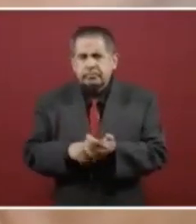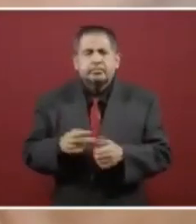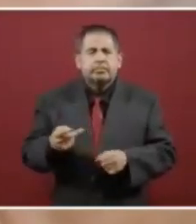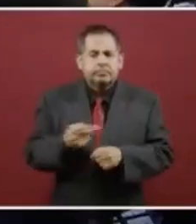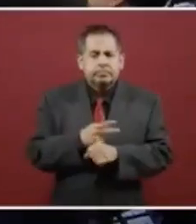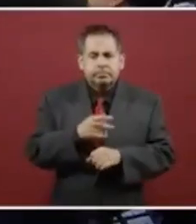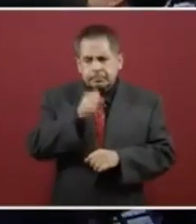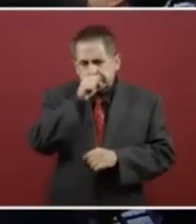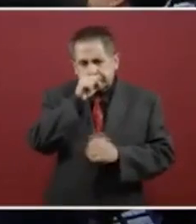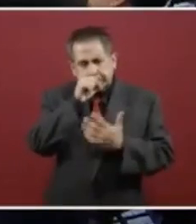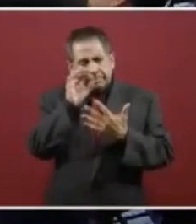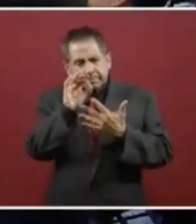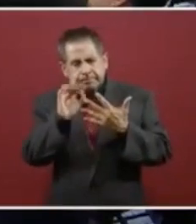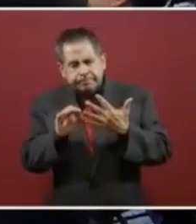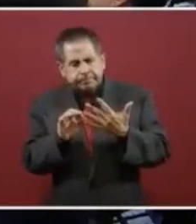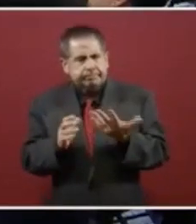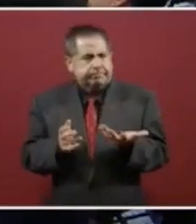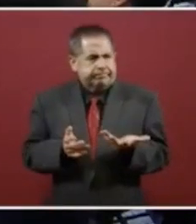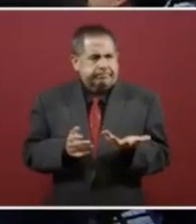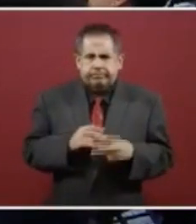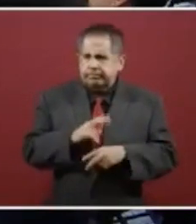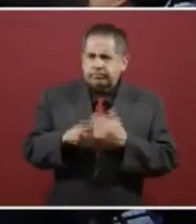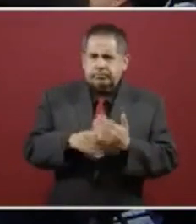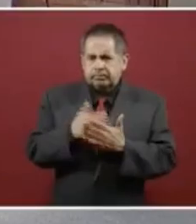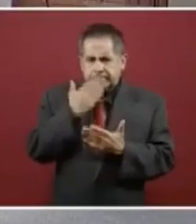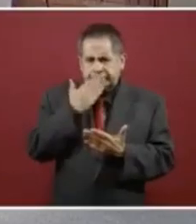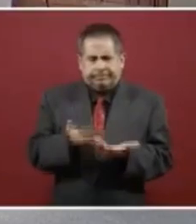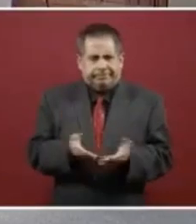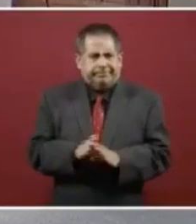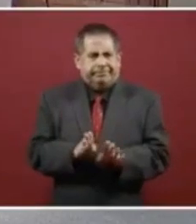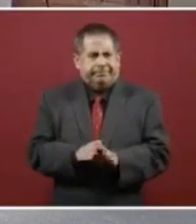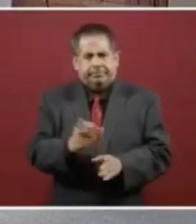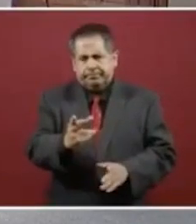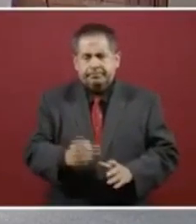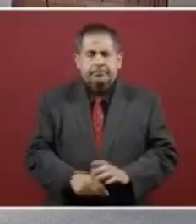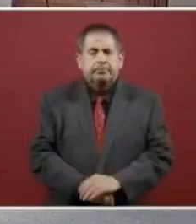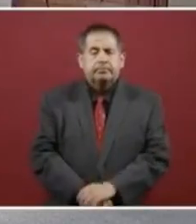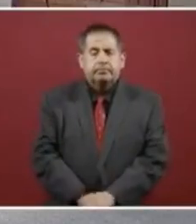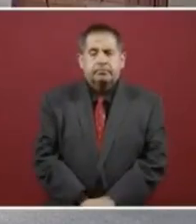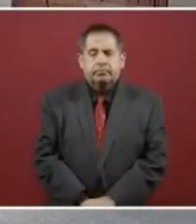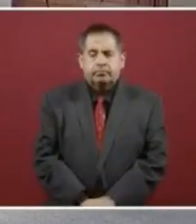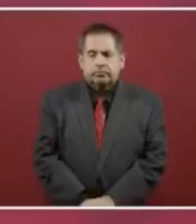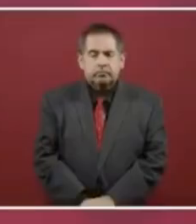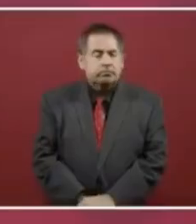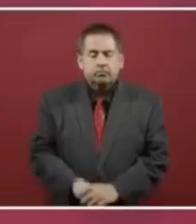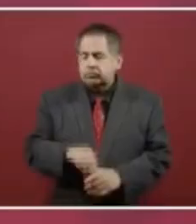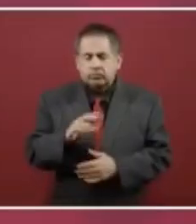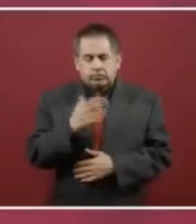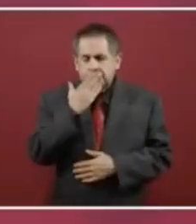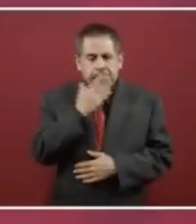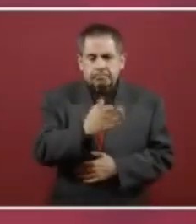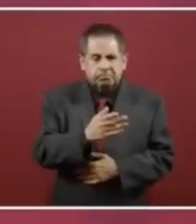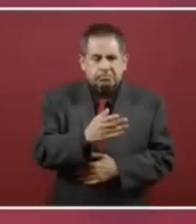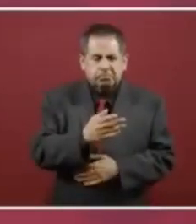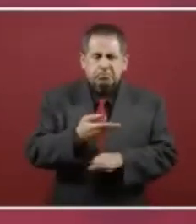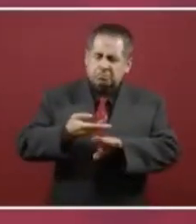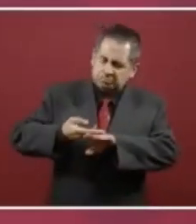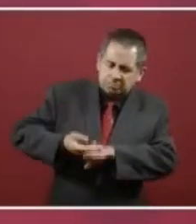¿Cuáles son los indicadores que nos dicen que todo va bien en la economía? No bien, requete